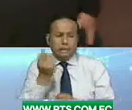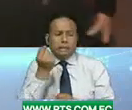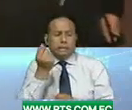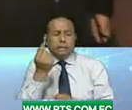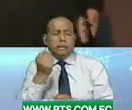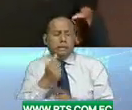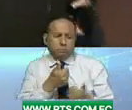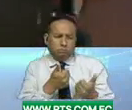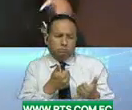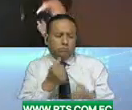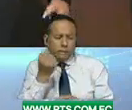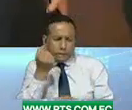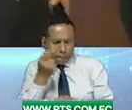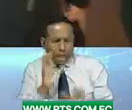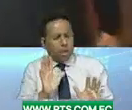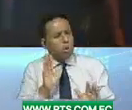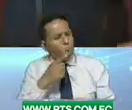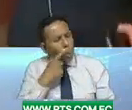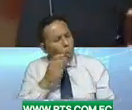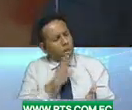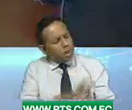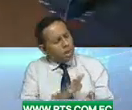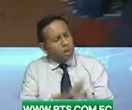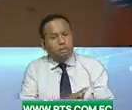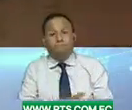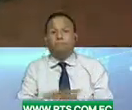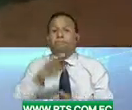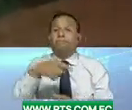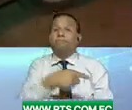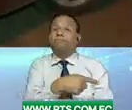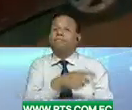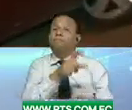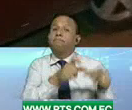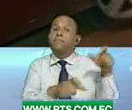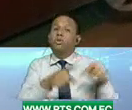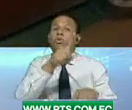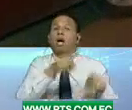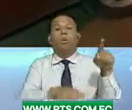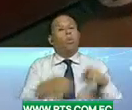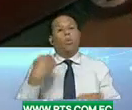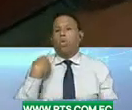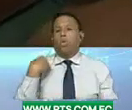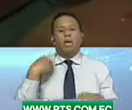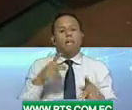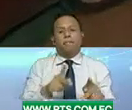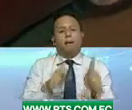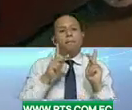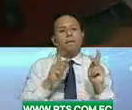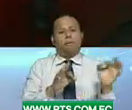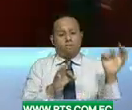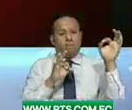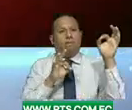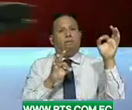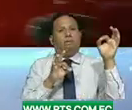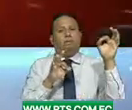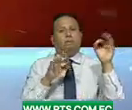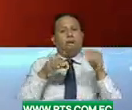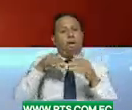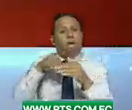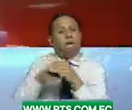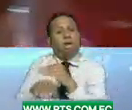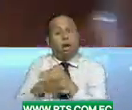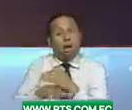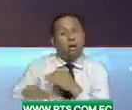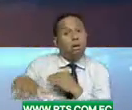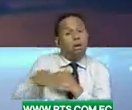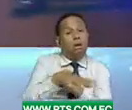caballero. Bueno, como ven, hay personas que no han logrado sacar el salvoconducto, entonces no pueden ingresar a esta área. Sin